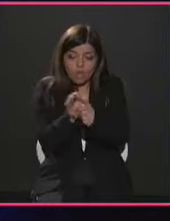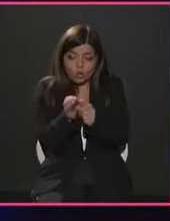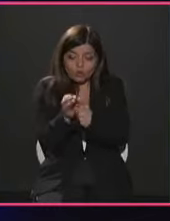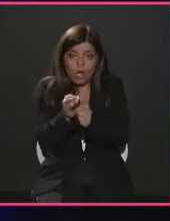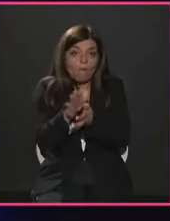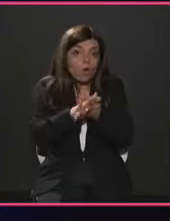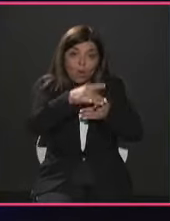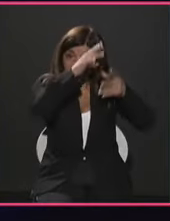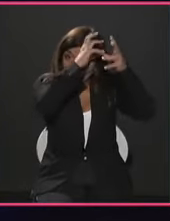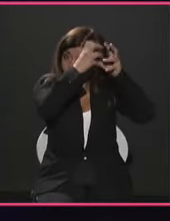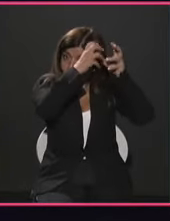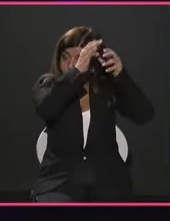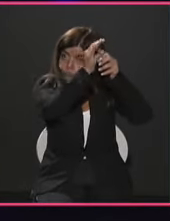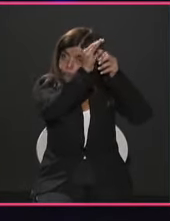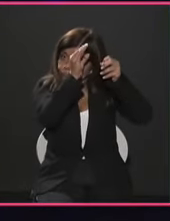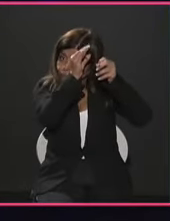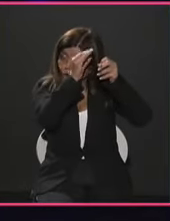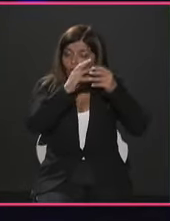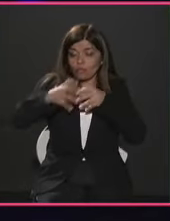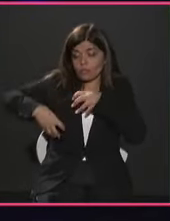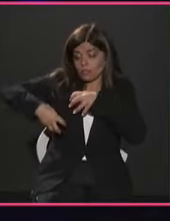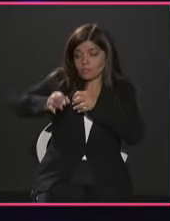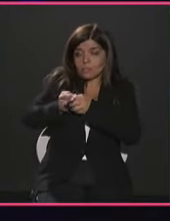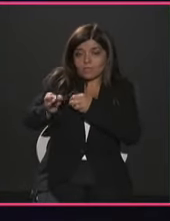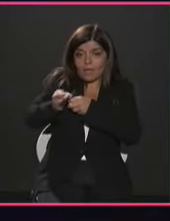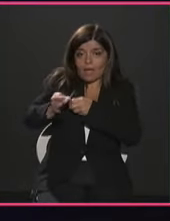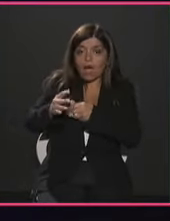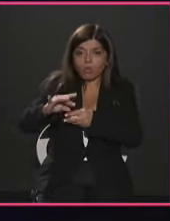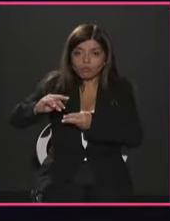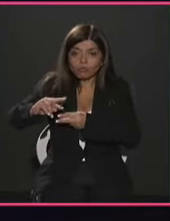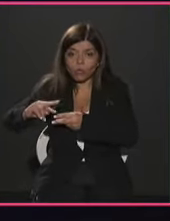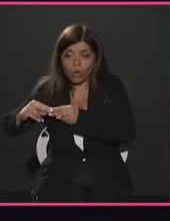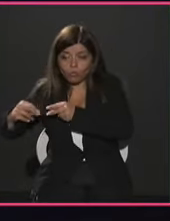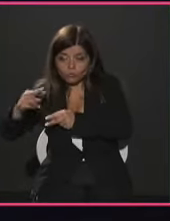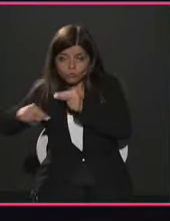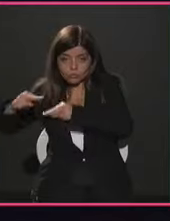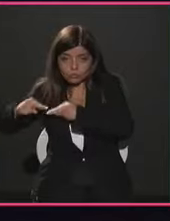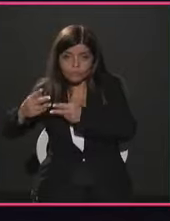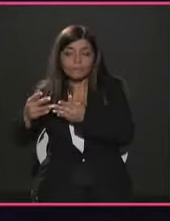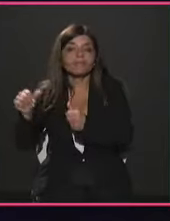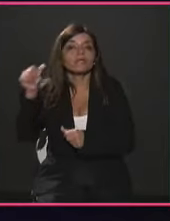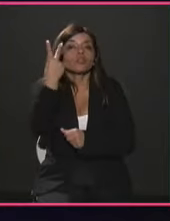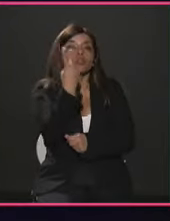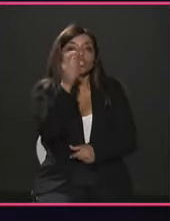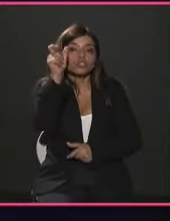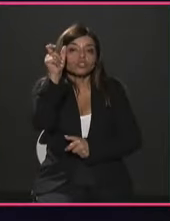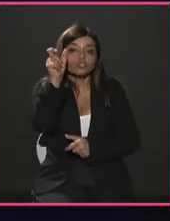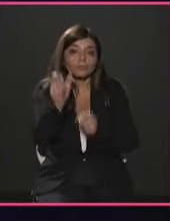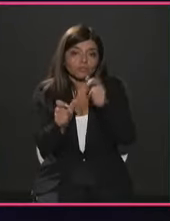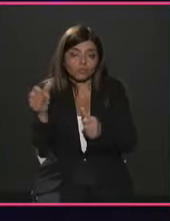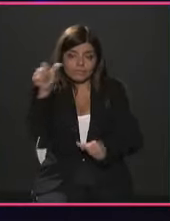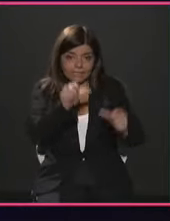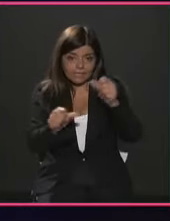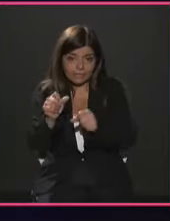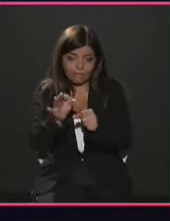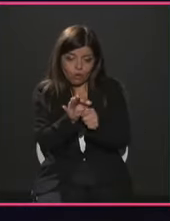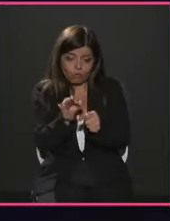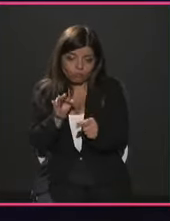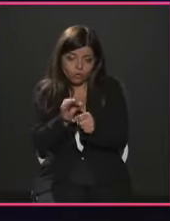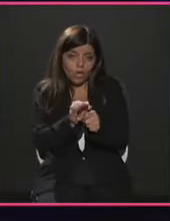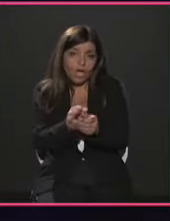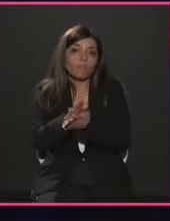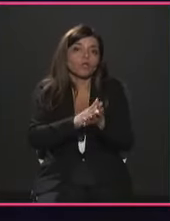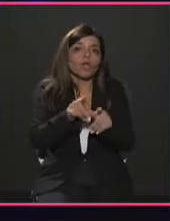cerebro de de lo que sea y dos científicos japoneses han tomado células de los